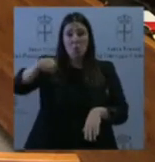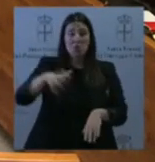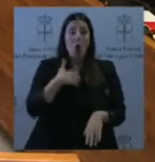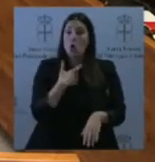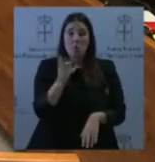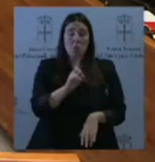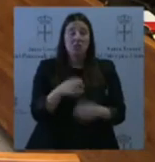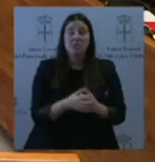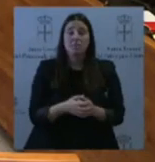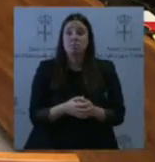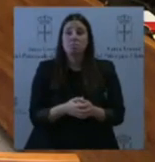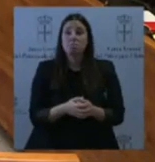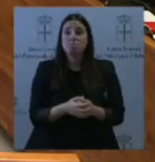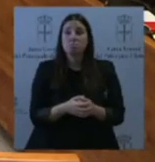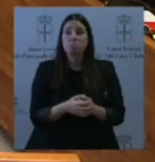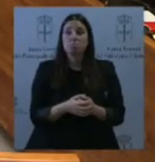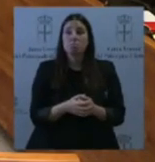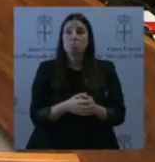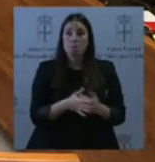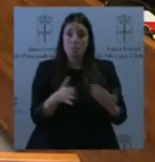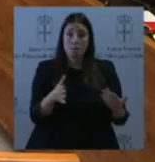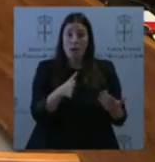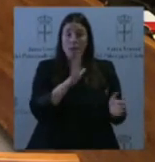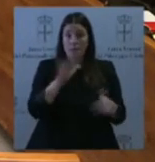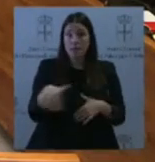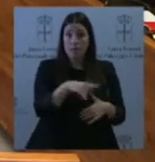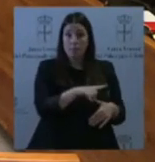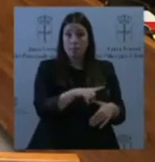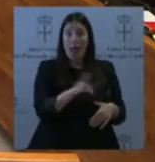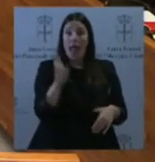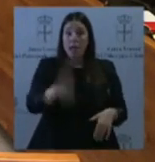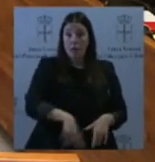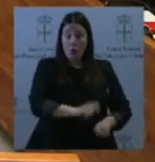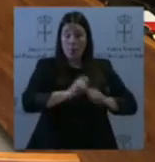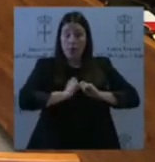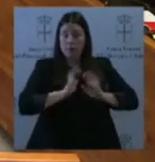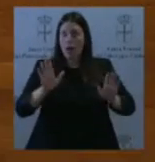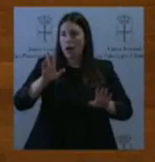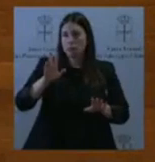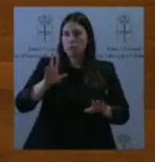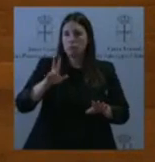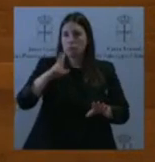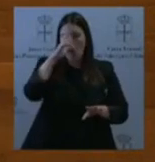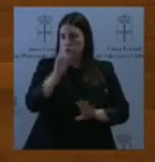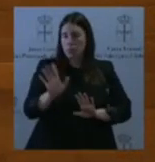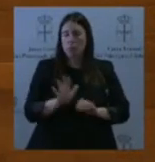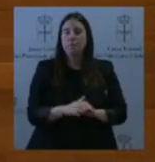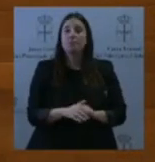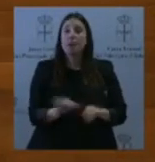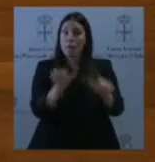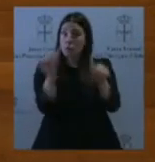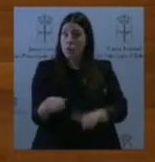Acompaña mi argumentación, porque justamente eso pasa. No se preocupe, diputada, puede seguir hablando. De la misma forma, además,